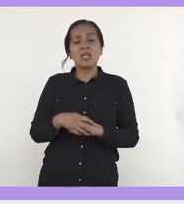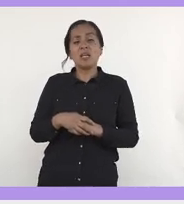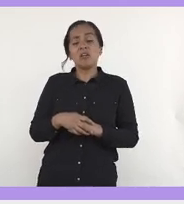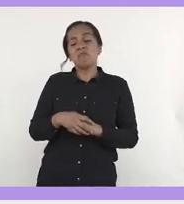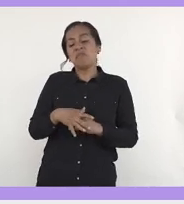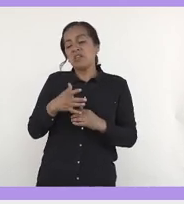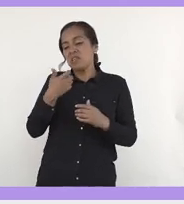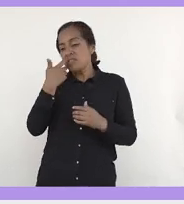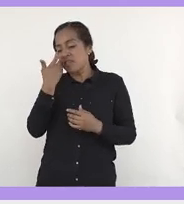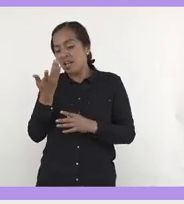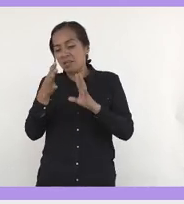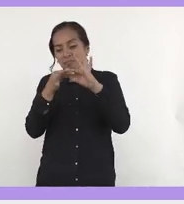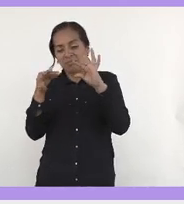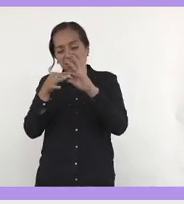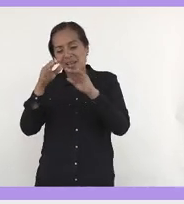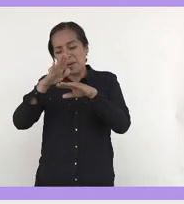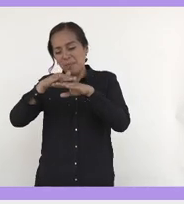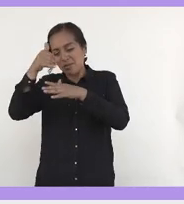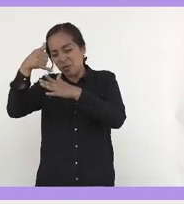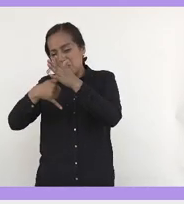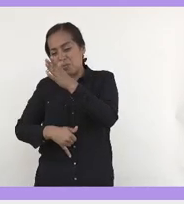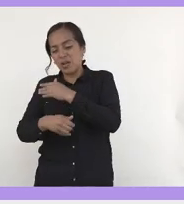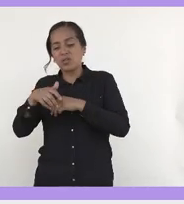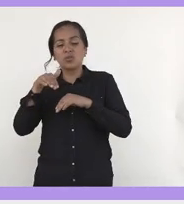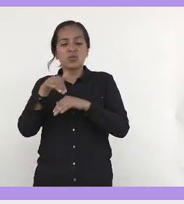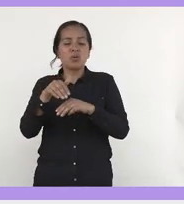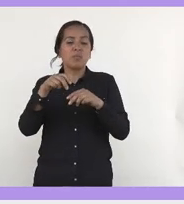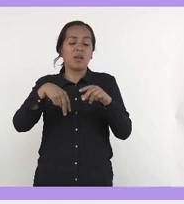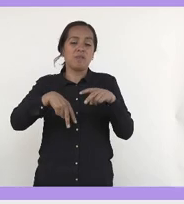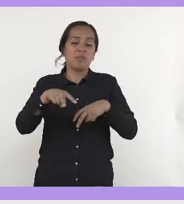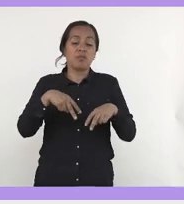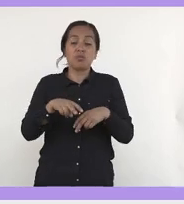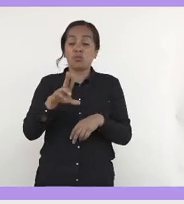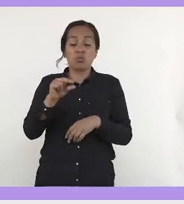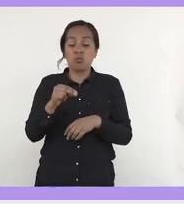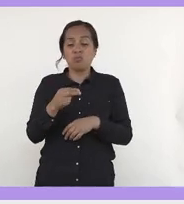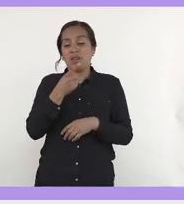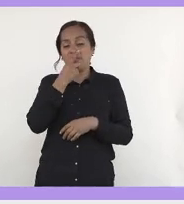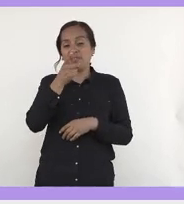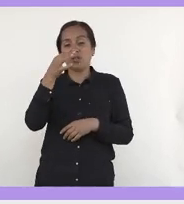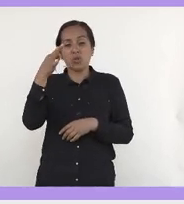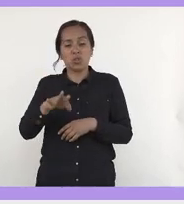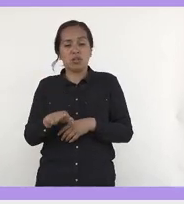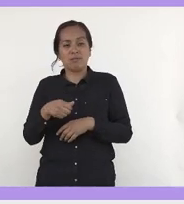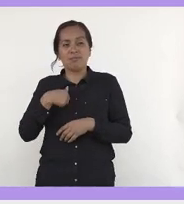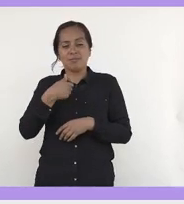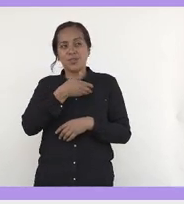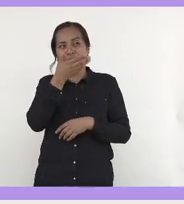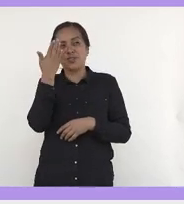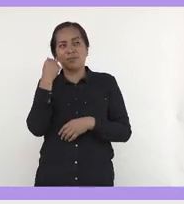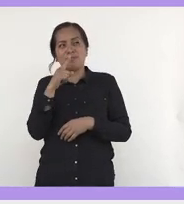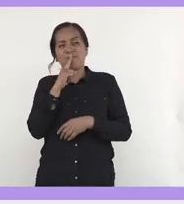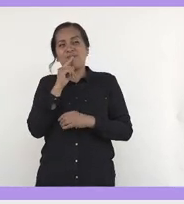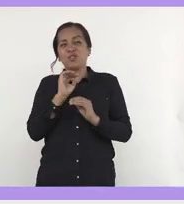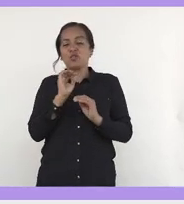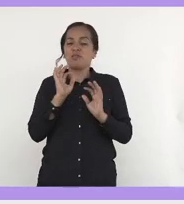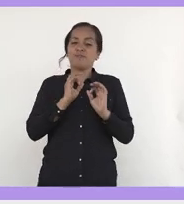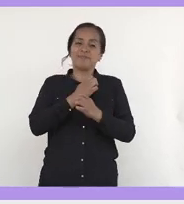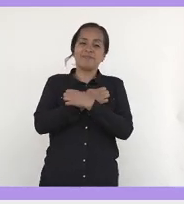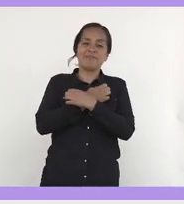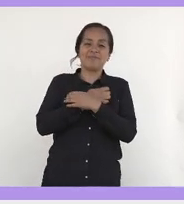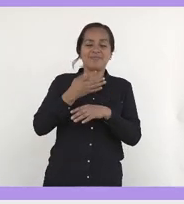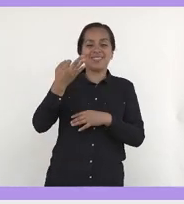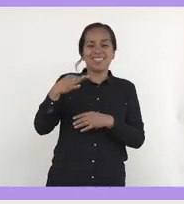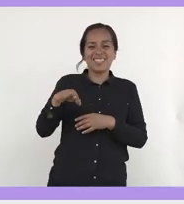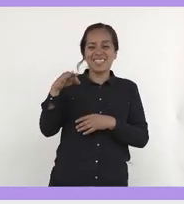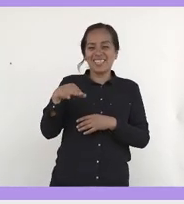Este pero sí me acuerdo que dije no voy a decir ninguna grosería no sé por qué yo no me sirve sería está yendo a mi